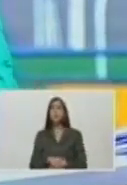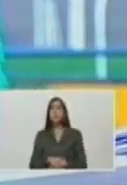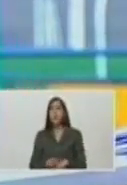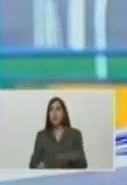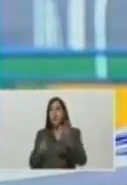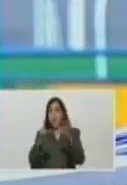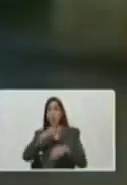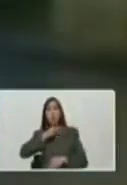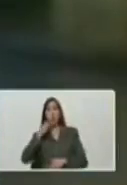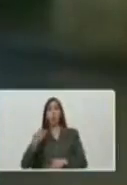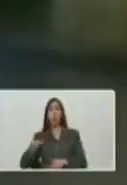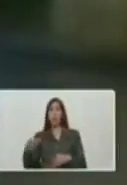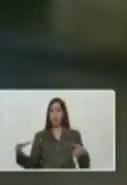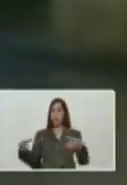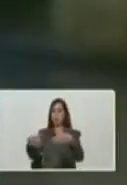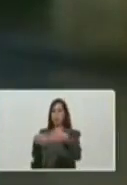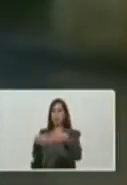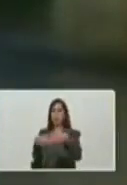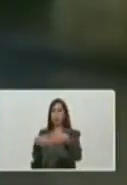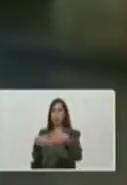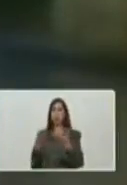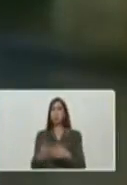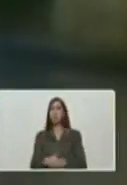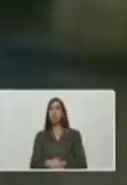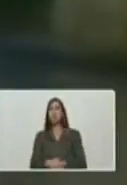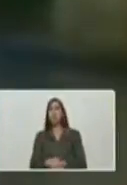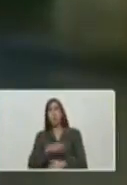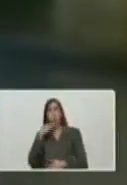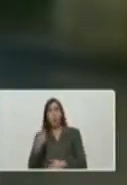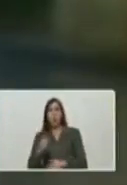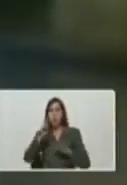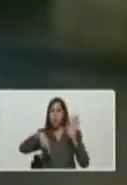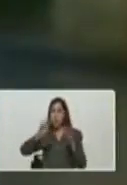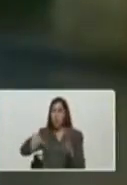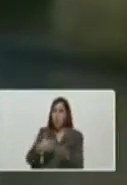muchachos jovencitos, 12, 14, 16 años,